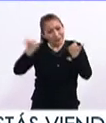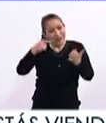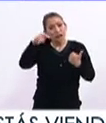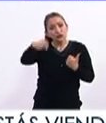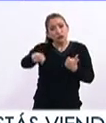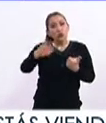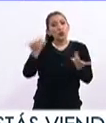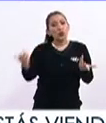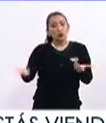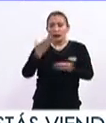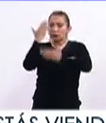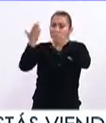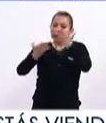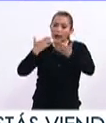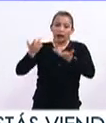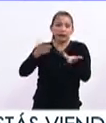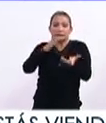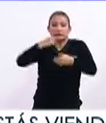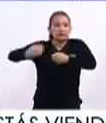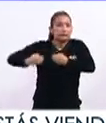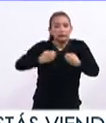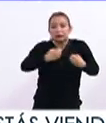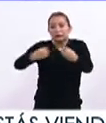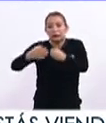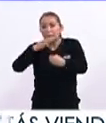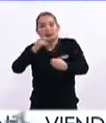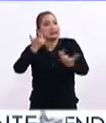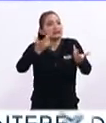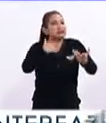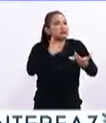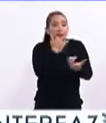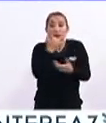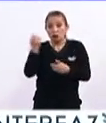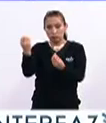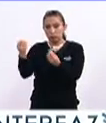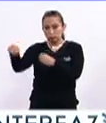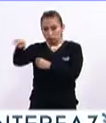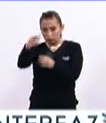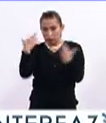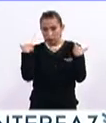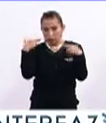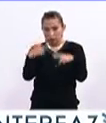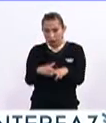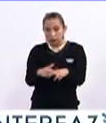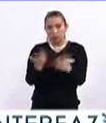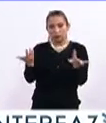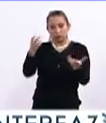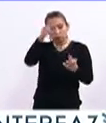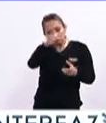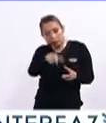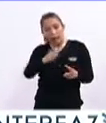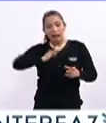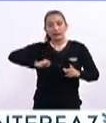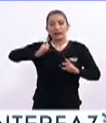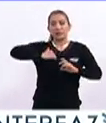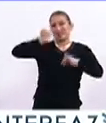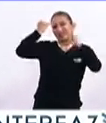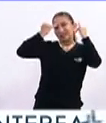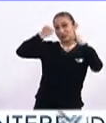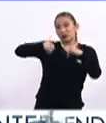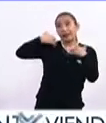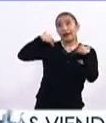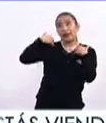Su carga académica a veces no les permite. A veces muchos maestros formados a la antigua, como